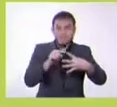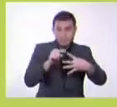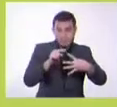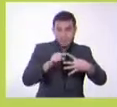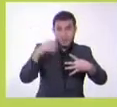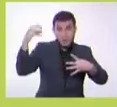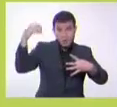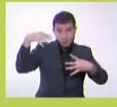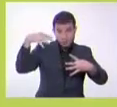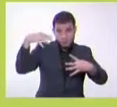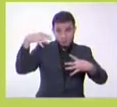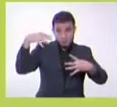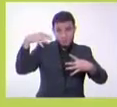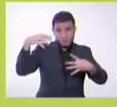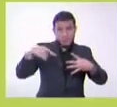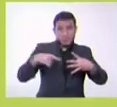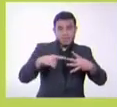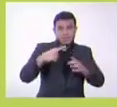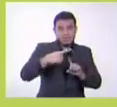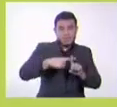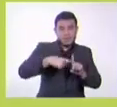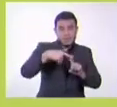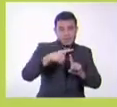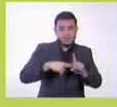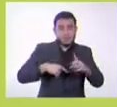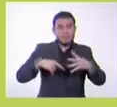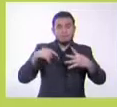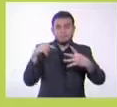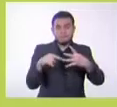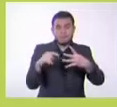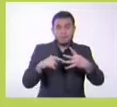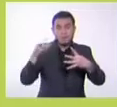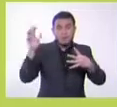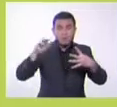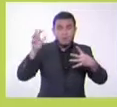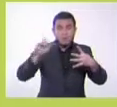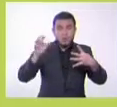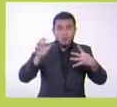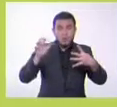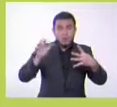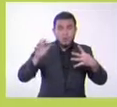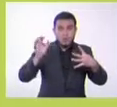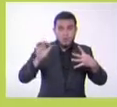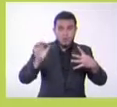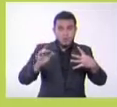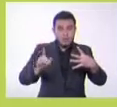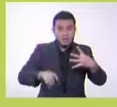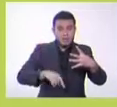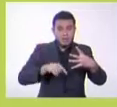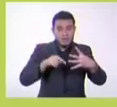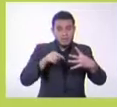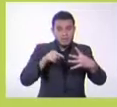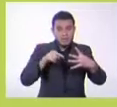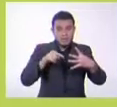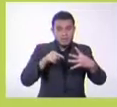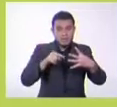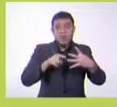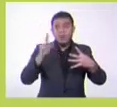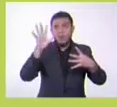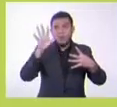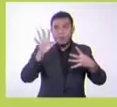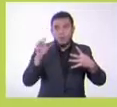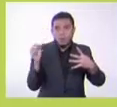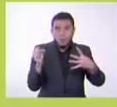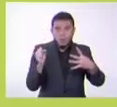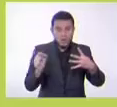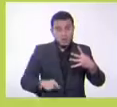luz solar, temperatura, precipitación o lluvia, también en forma de nieve, y